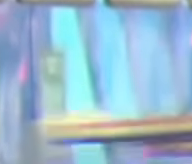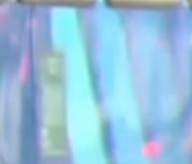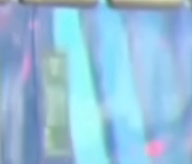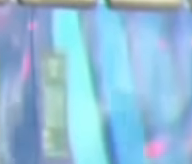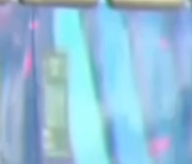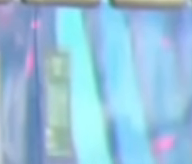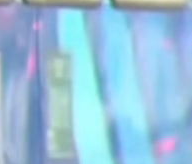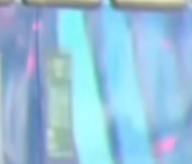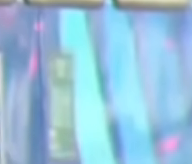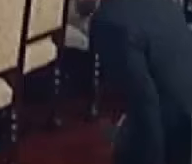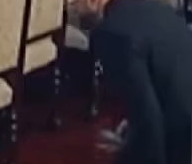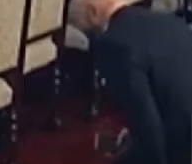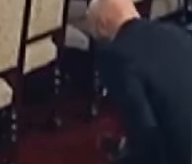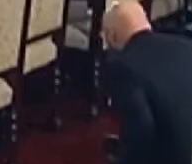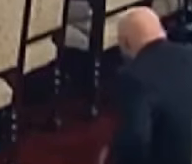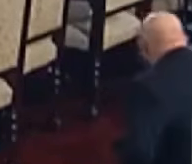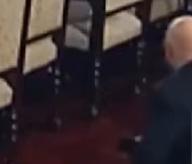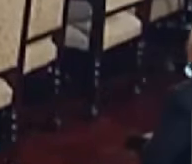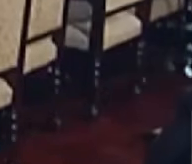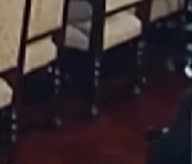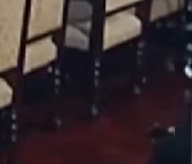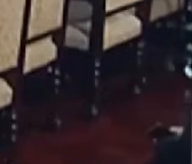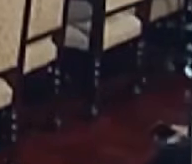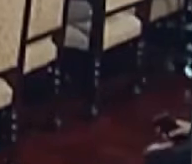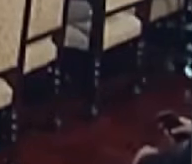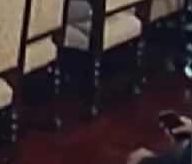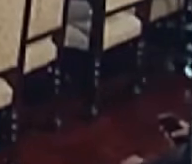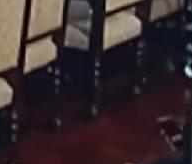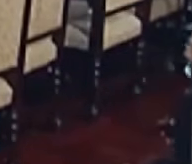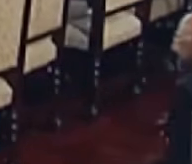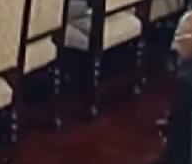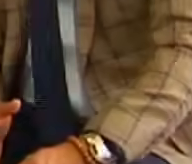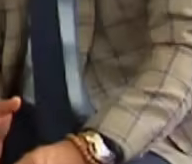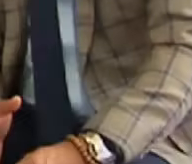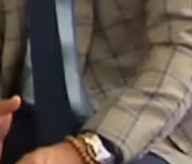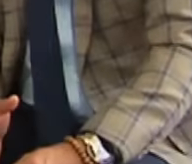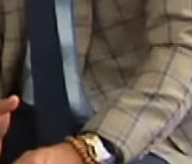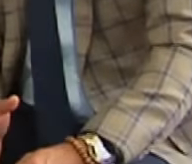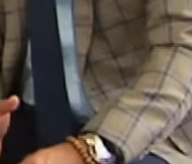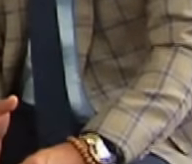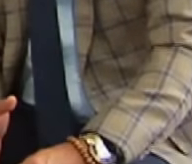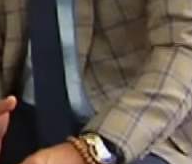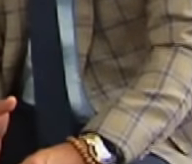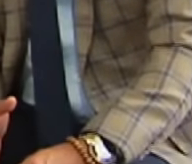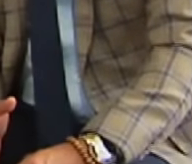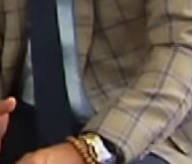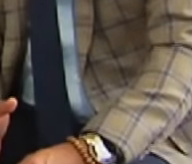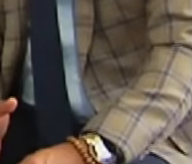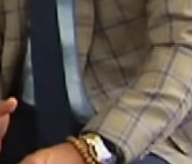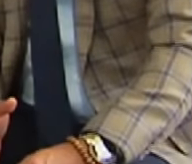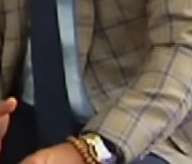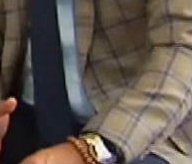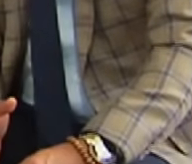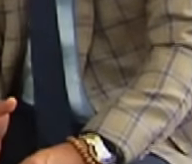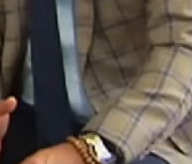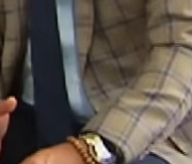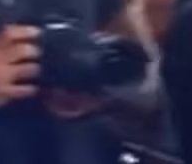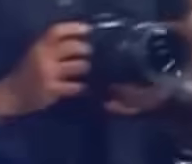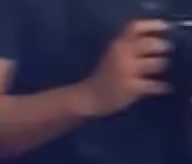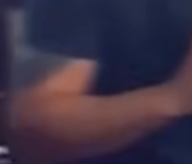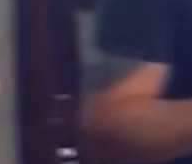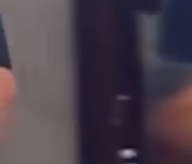centavos, cuya aprobación en el Consejo está proyectada para octubre. José Franco aclara que el